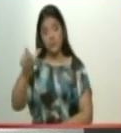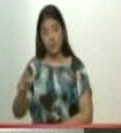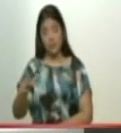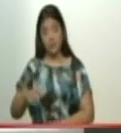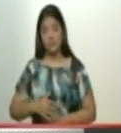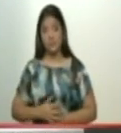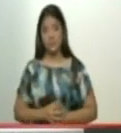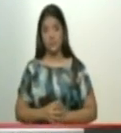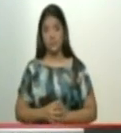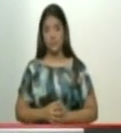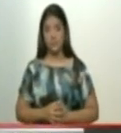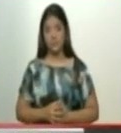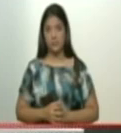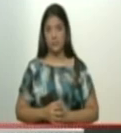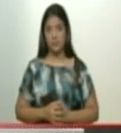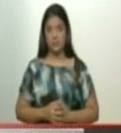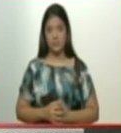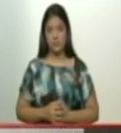es